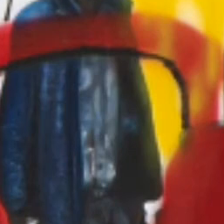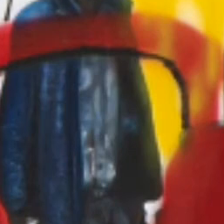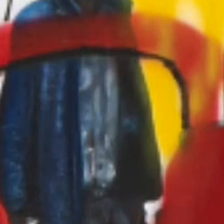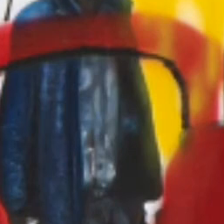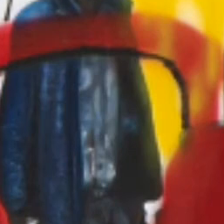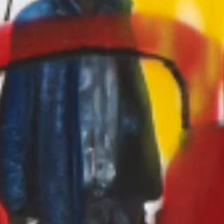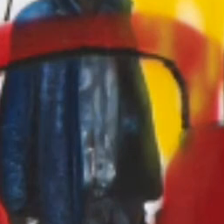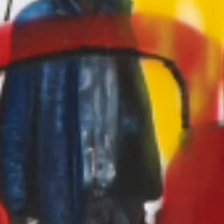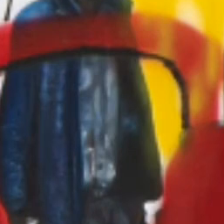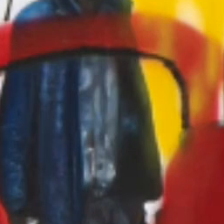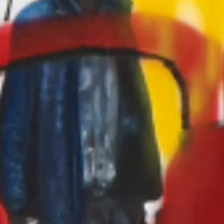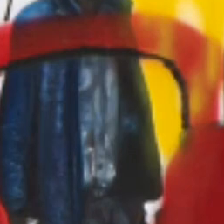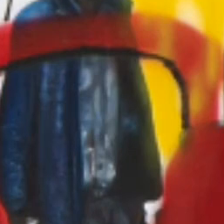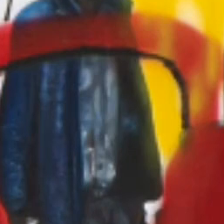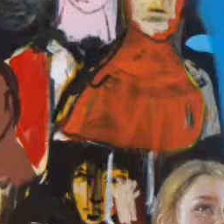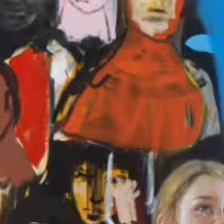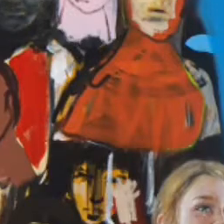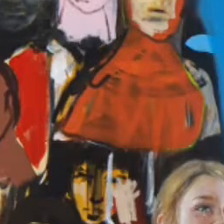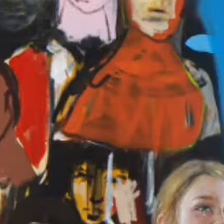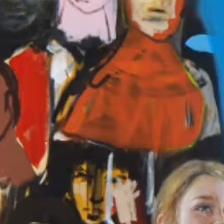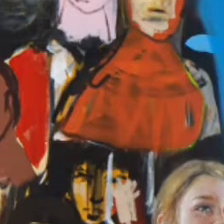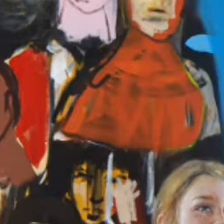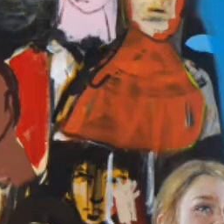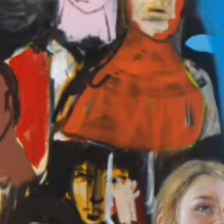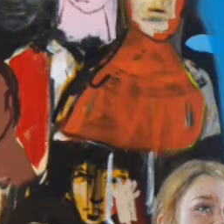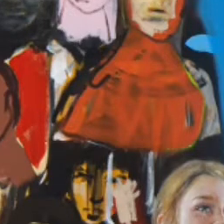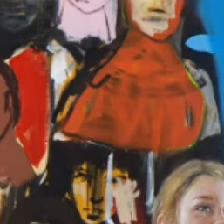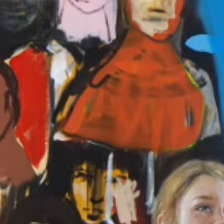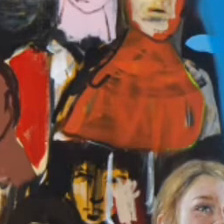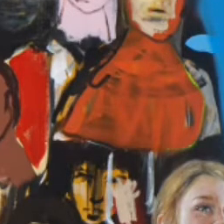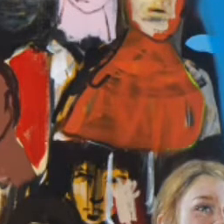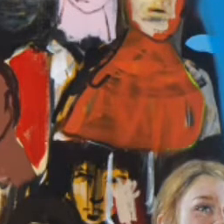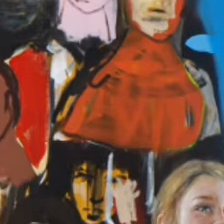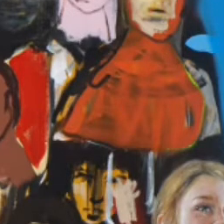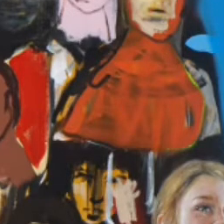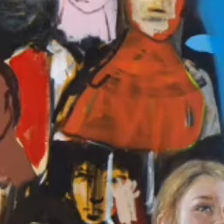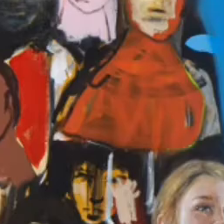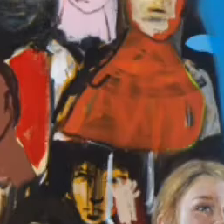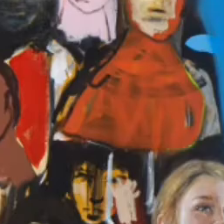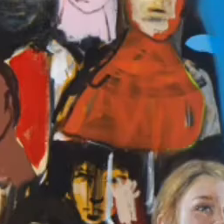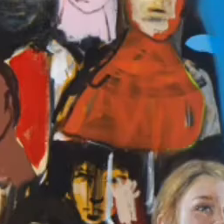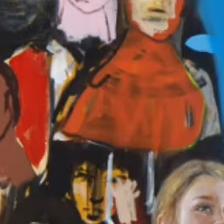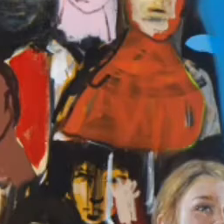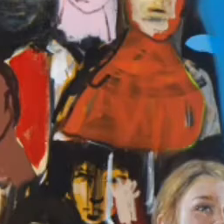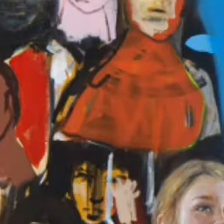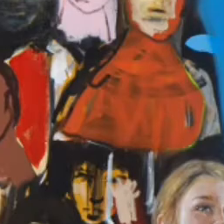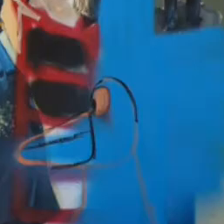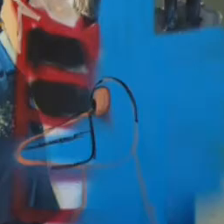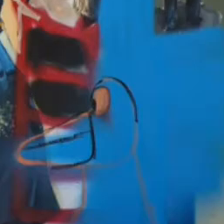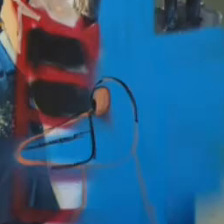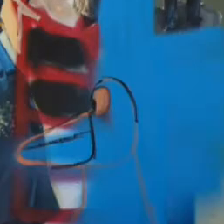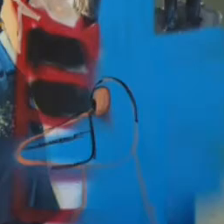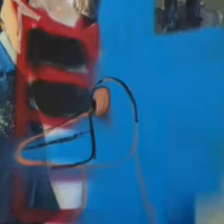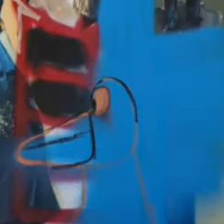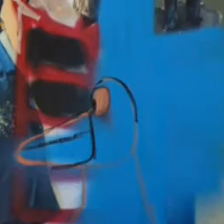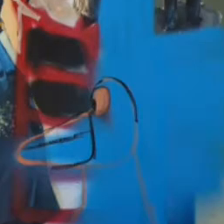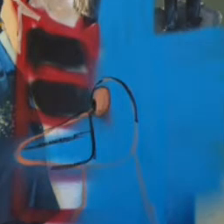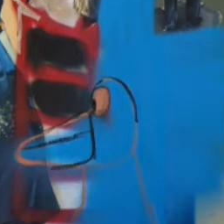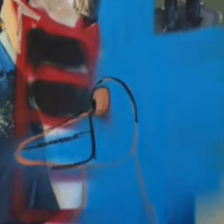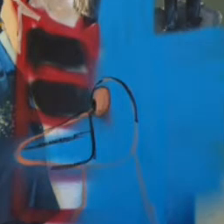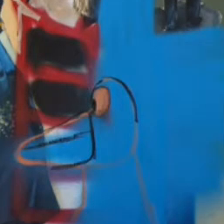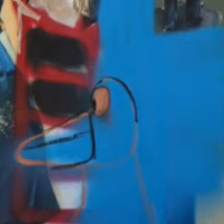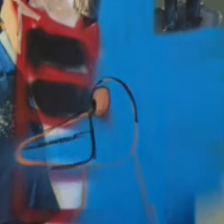está mi hija, que es Ramona. Ella, por eso la pieza se llama así, El sueño de Ramona. Vendría a ser pues una fiesta